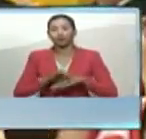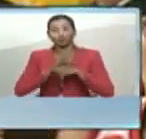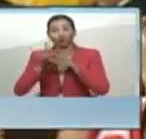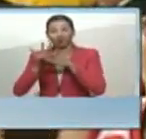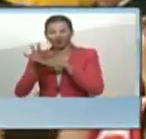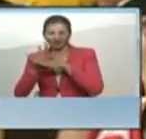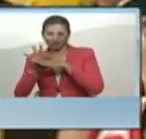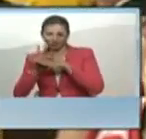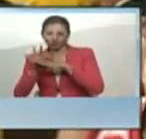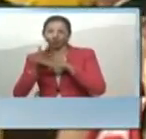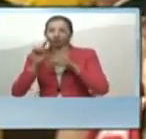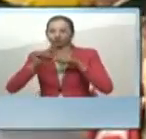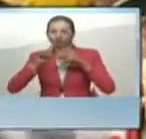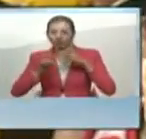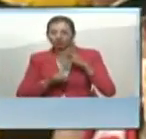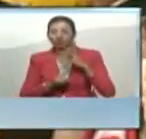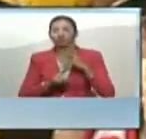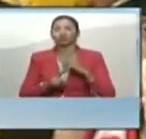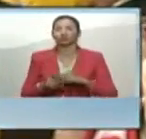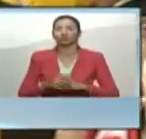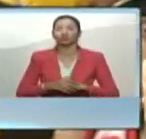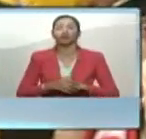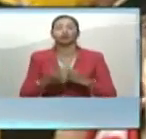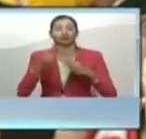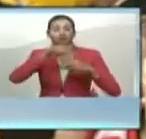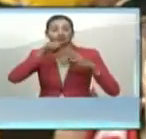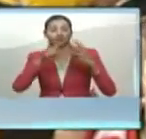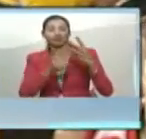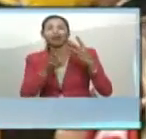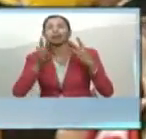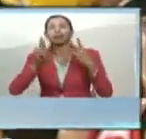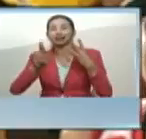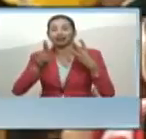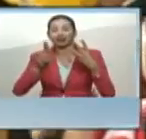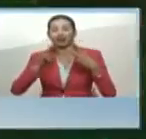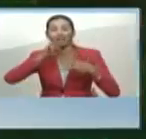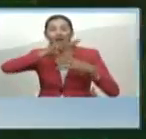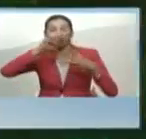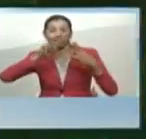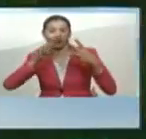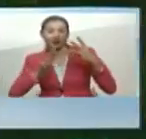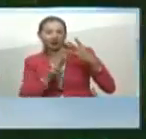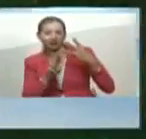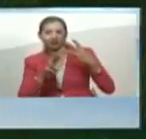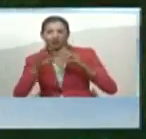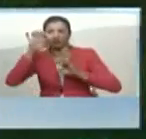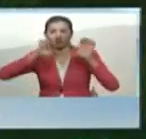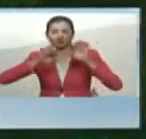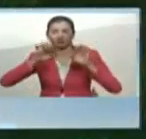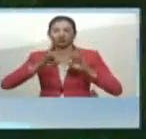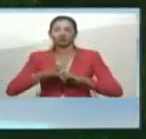nosotros hacemos las 3R, rectificación, reimpulso. Nosotros,